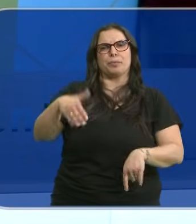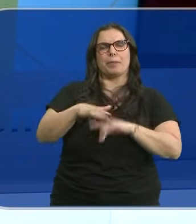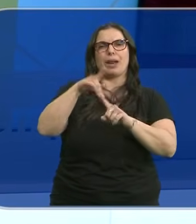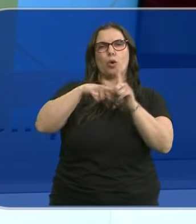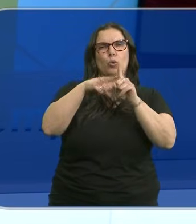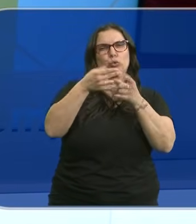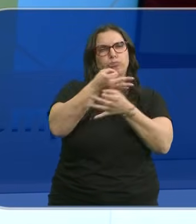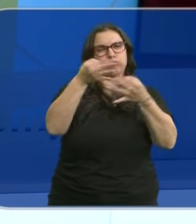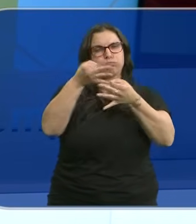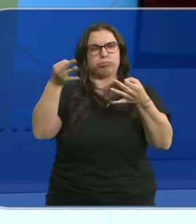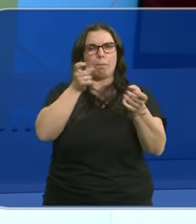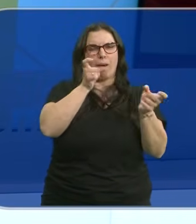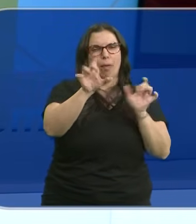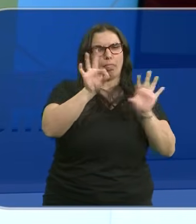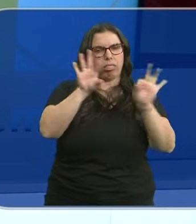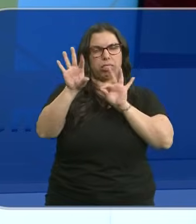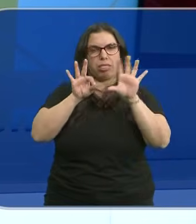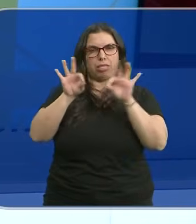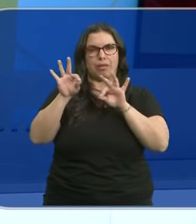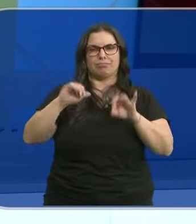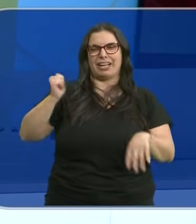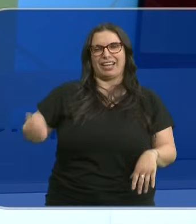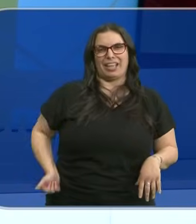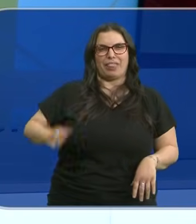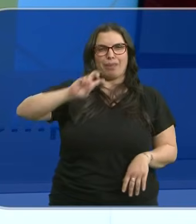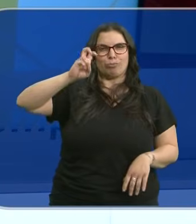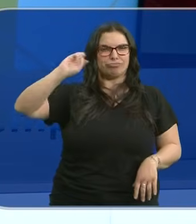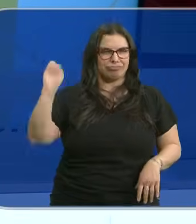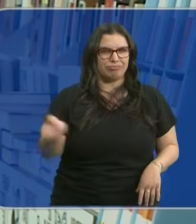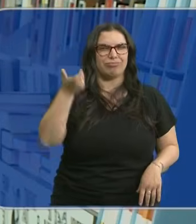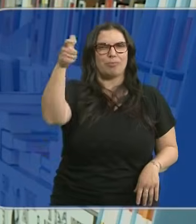el uso preciso del español y que recoge nuestra gran riqueza léxica.